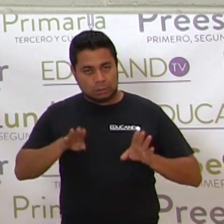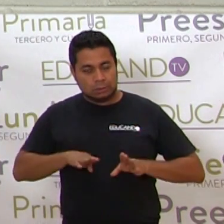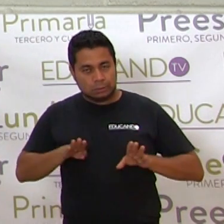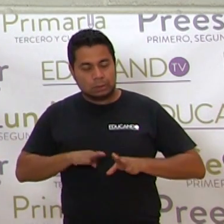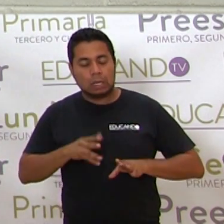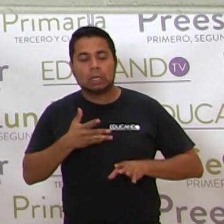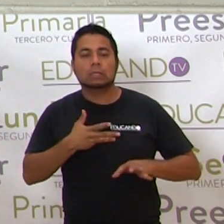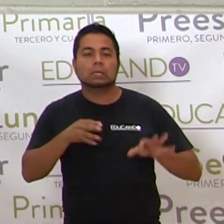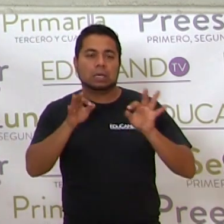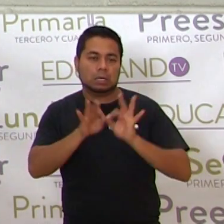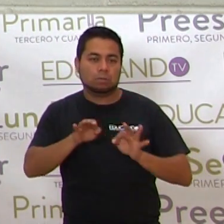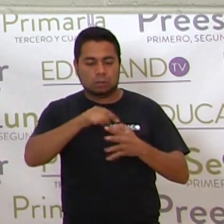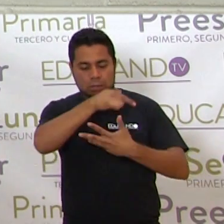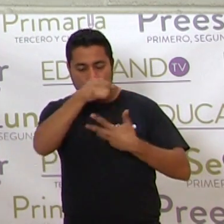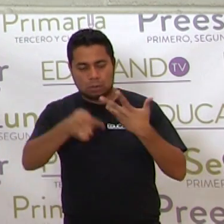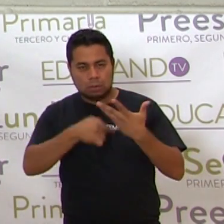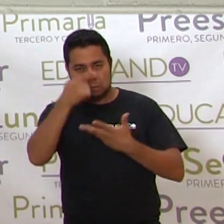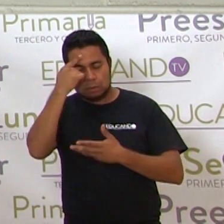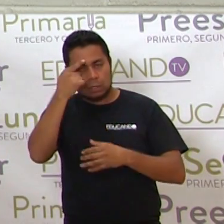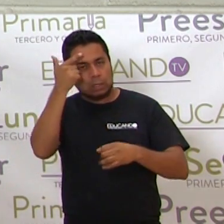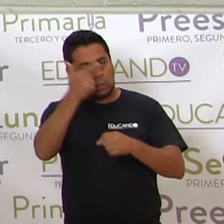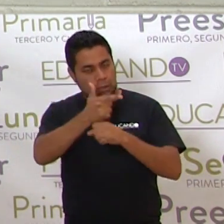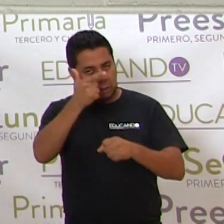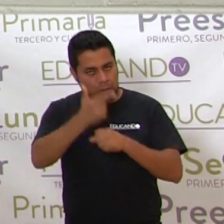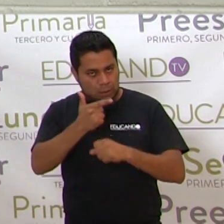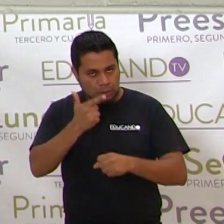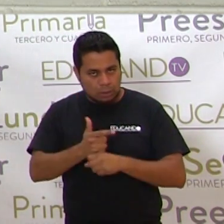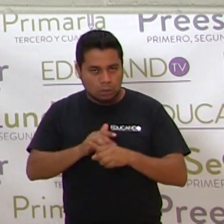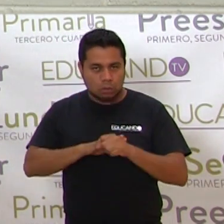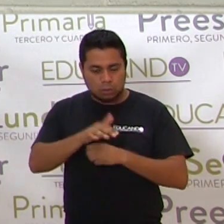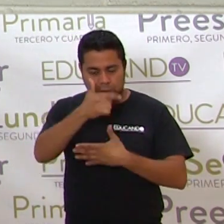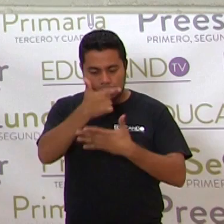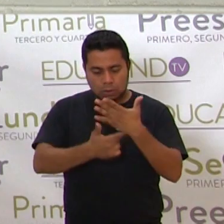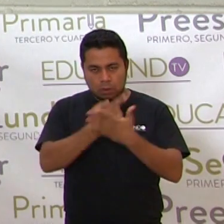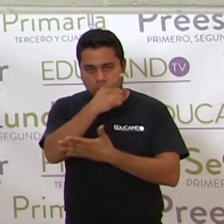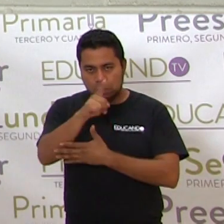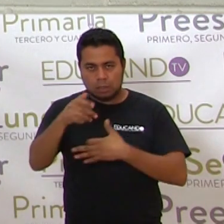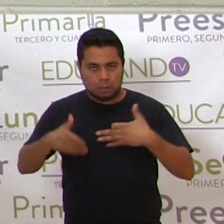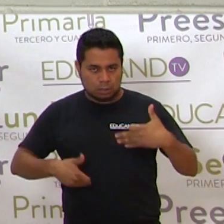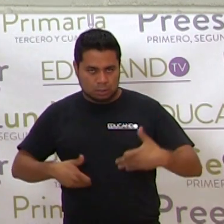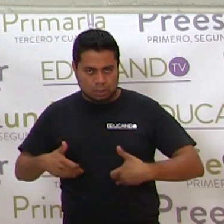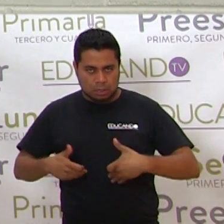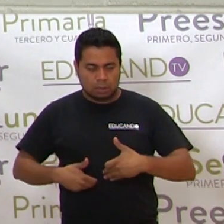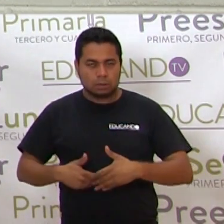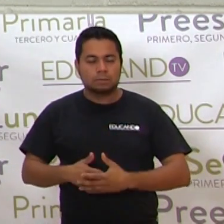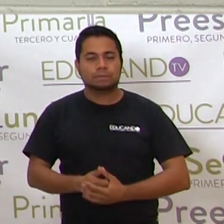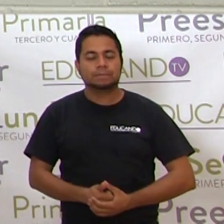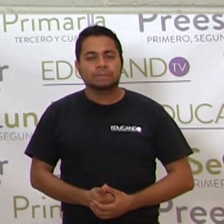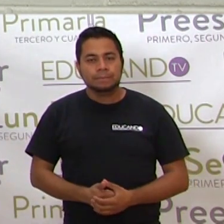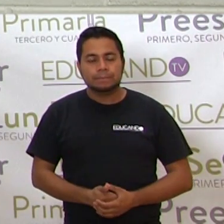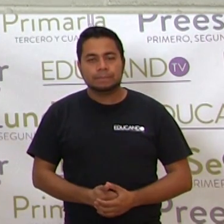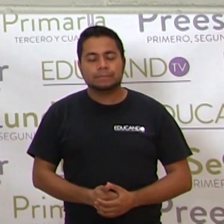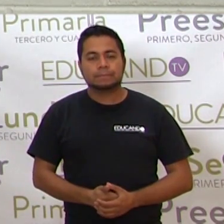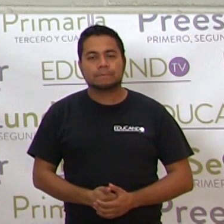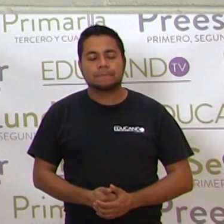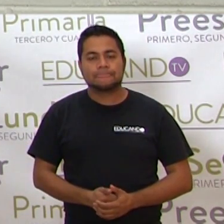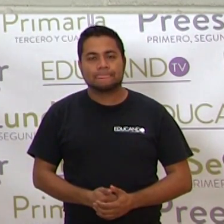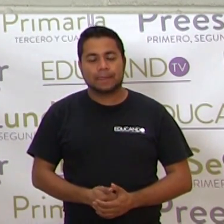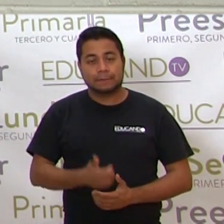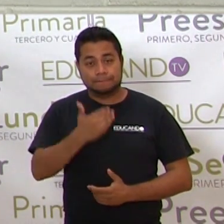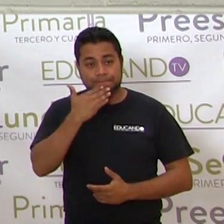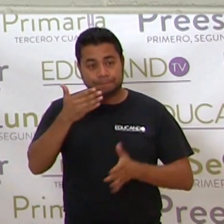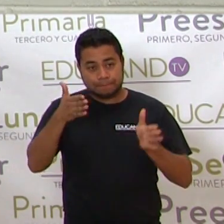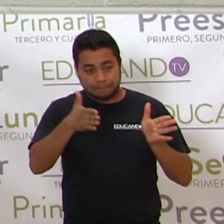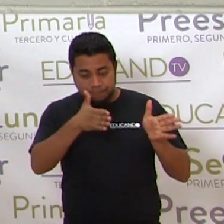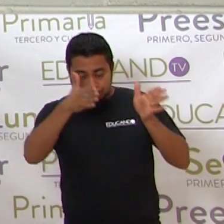son importantes para poder identificar los guiones de teatro. Ahora, de este lado, si te